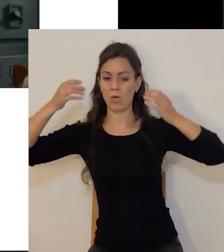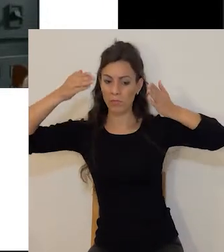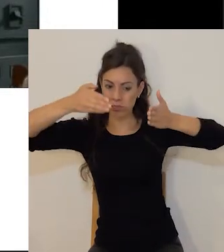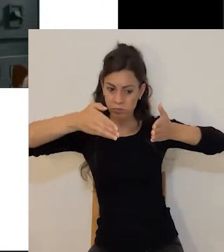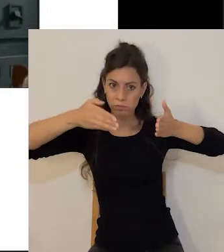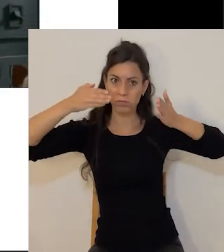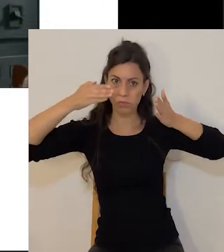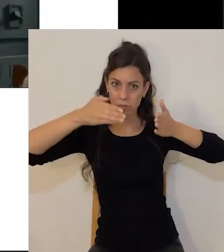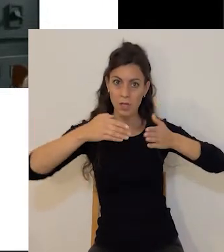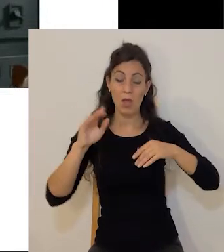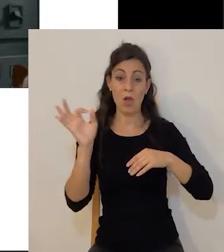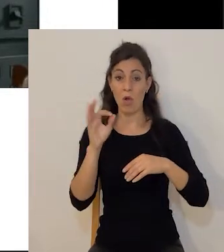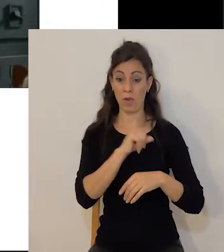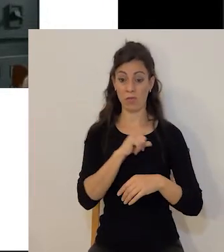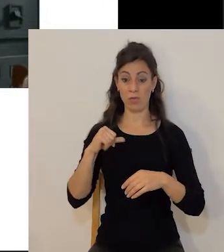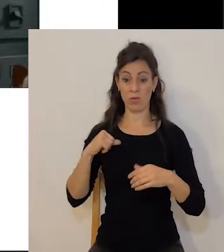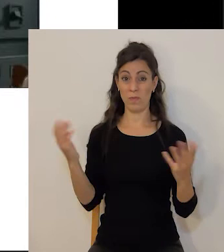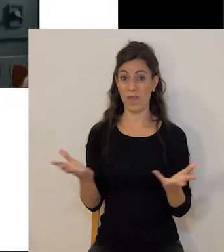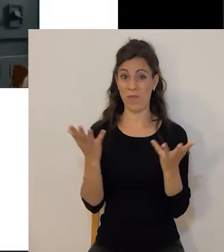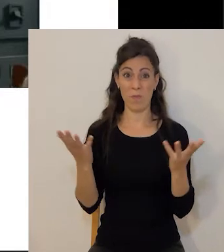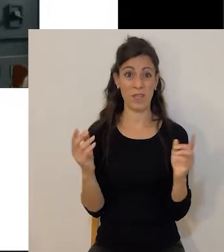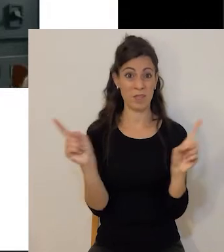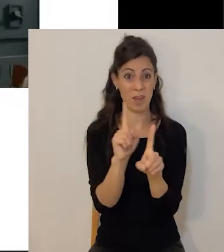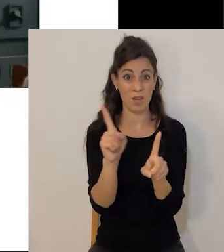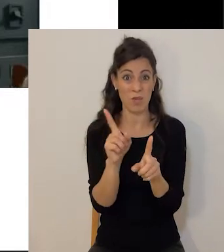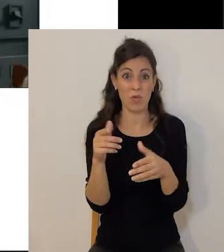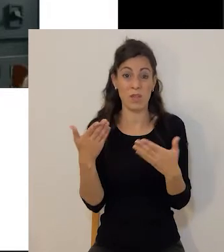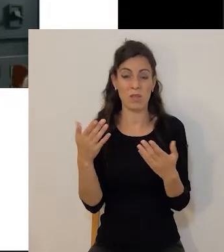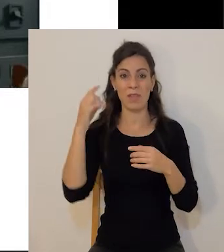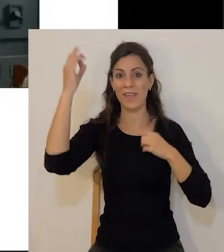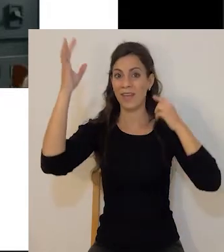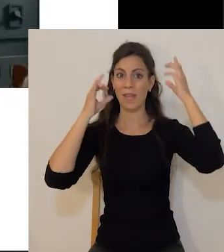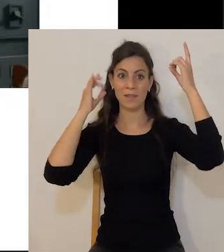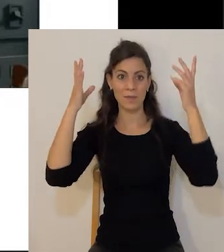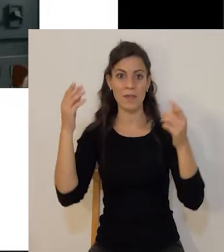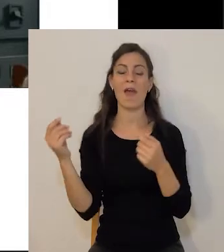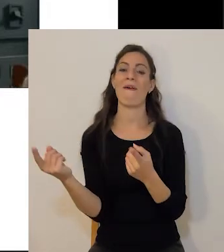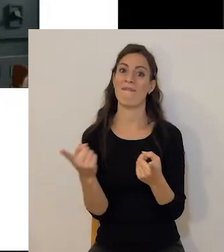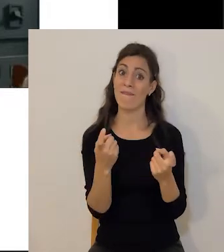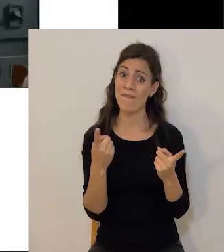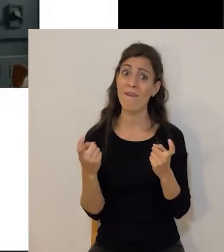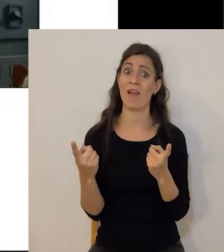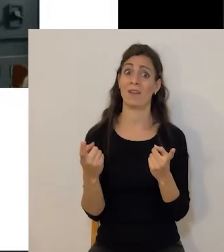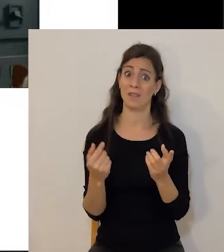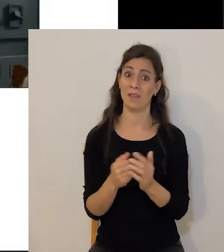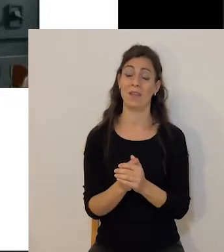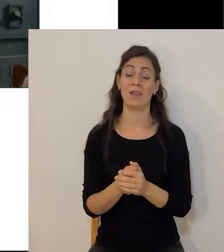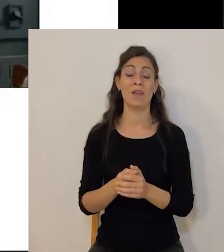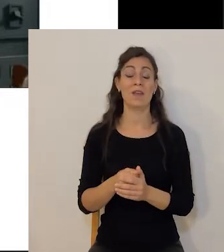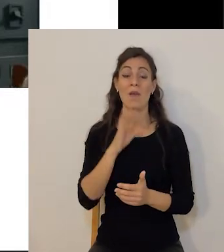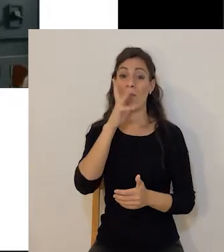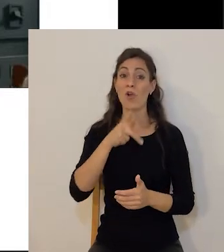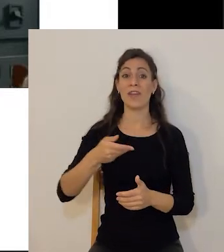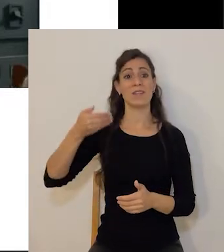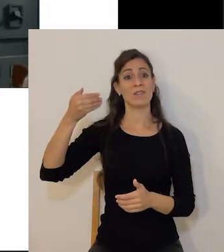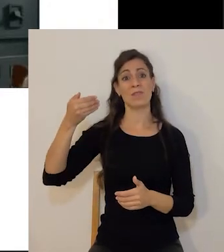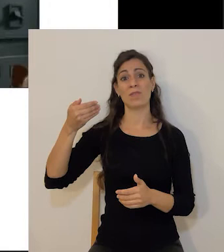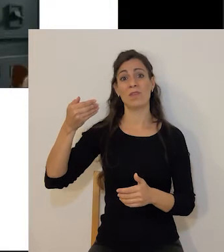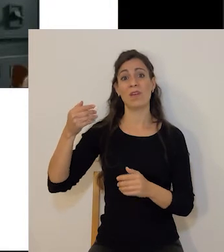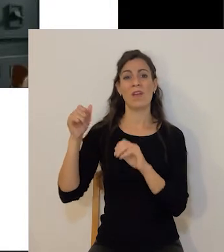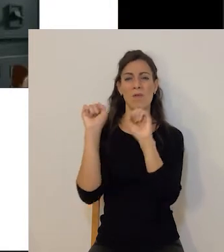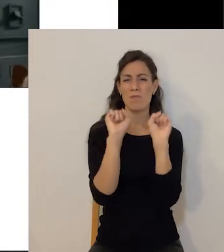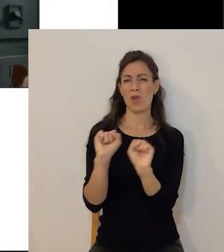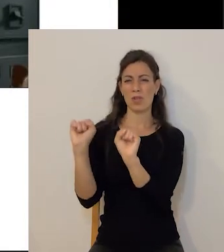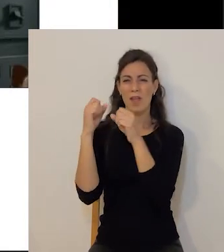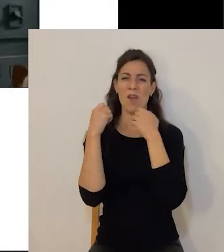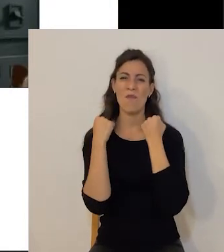la autonomía, no va a tener carencia de creatividad. Es importantísimo no protegerlos